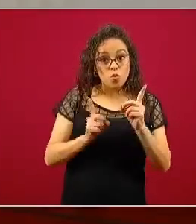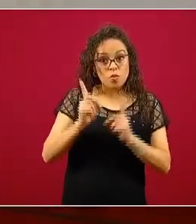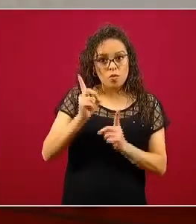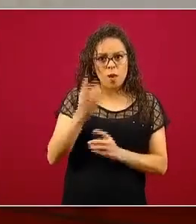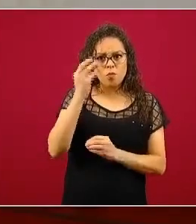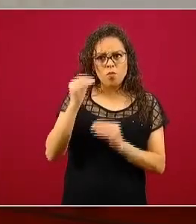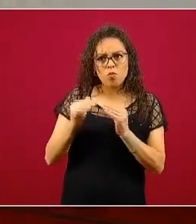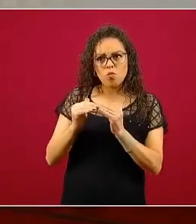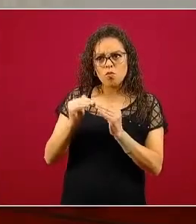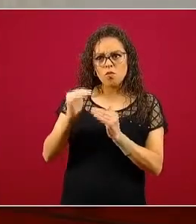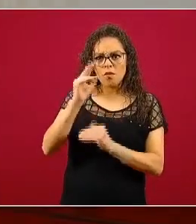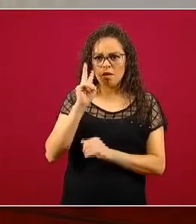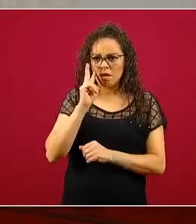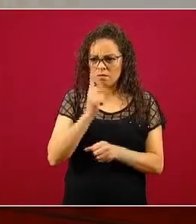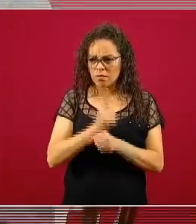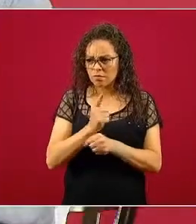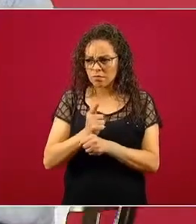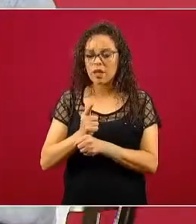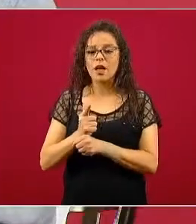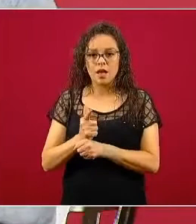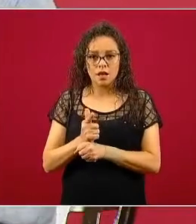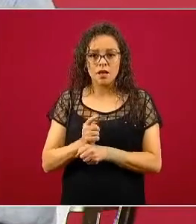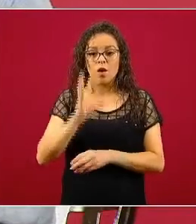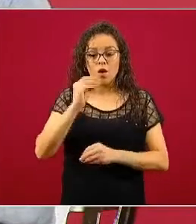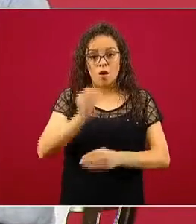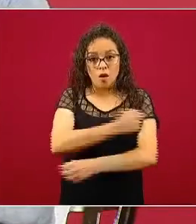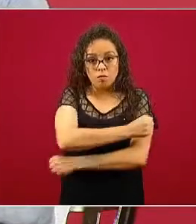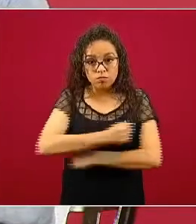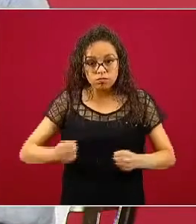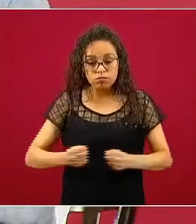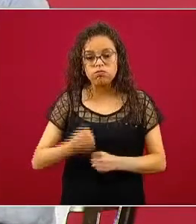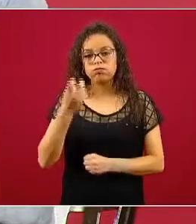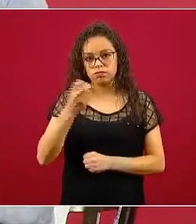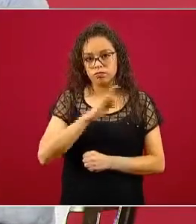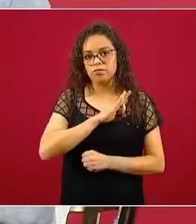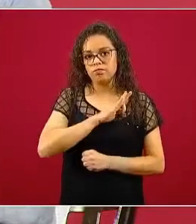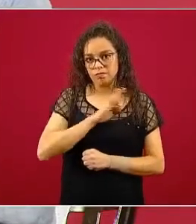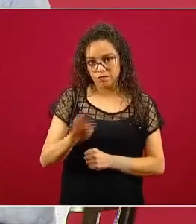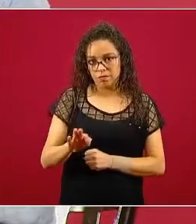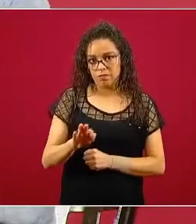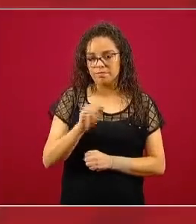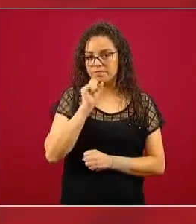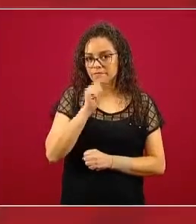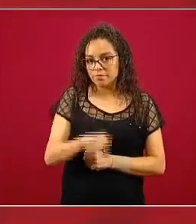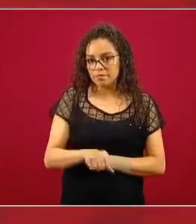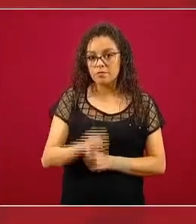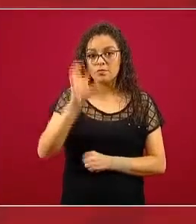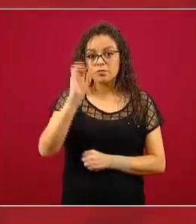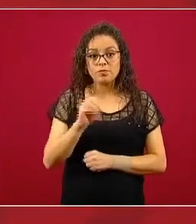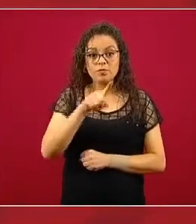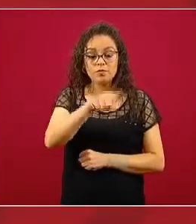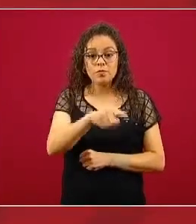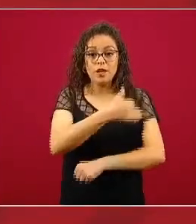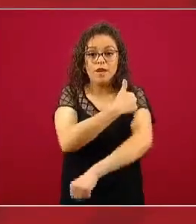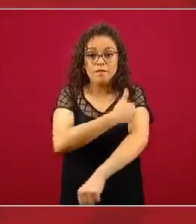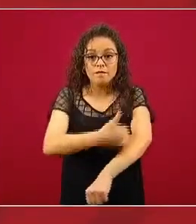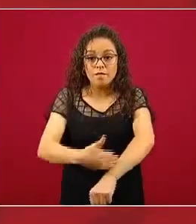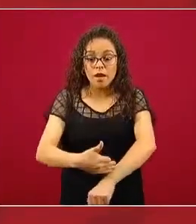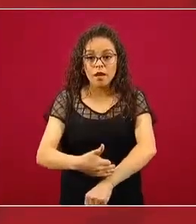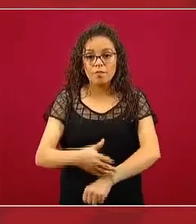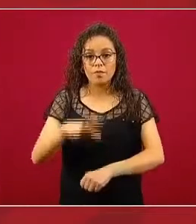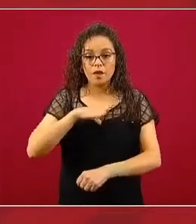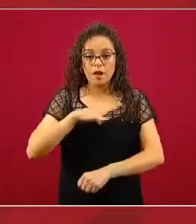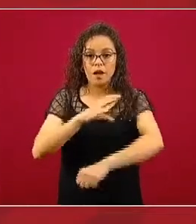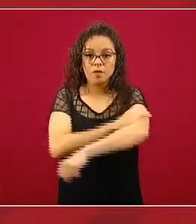tiene sobrepeso, es una razón. Si la persona tiene familiares con diabetes o con hipertensión,